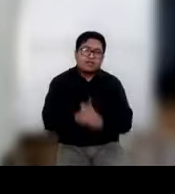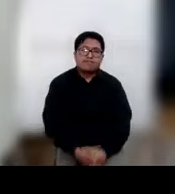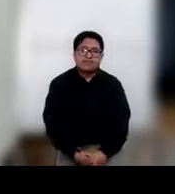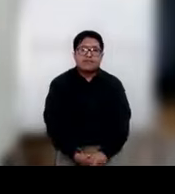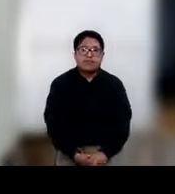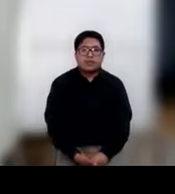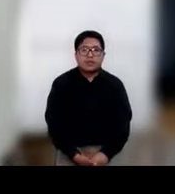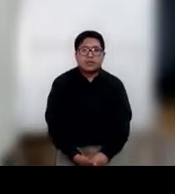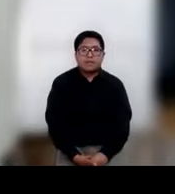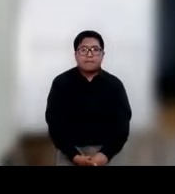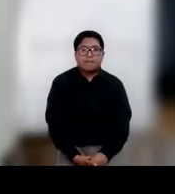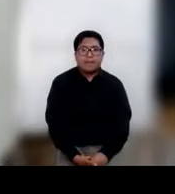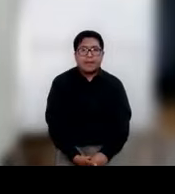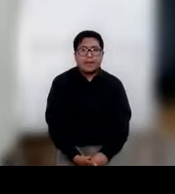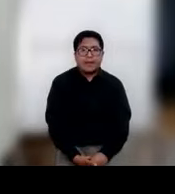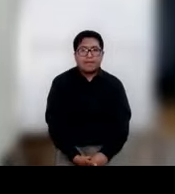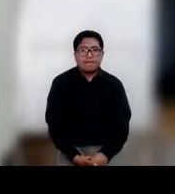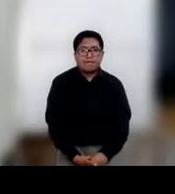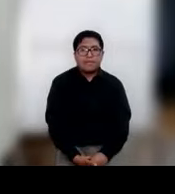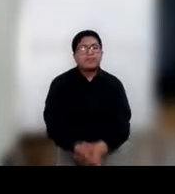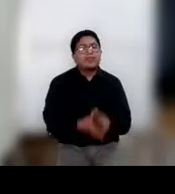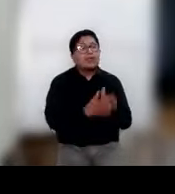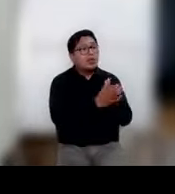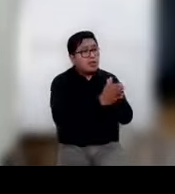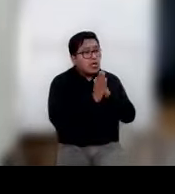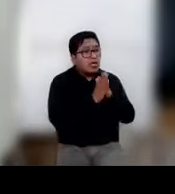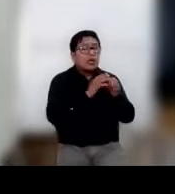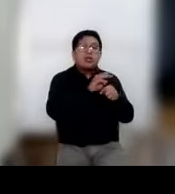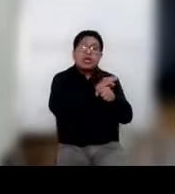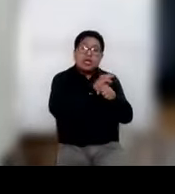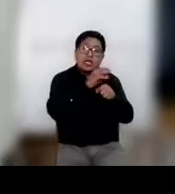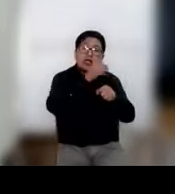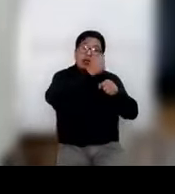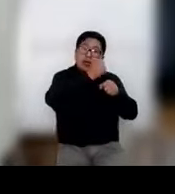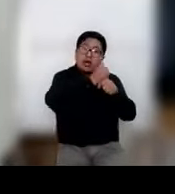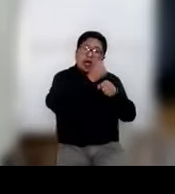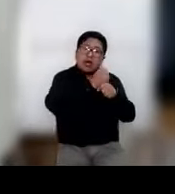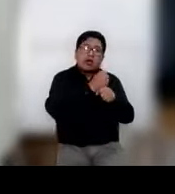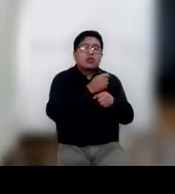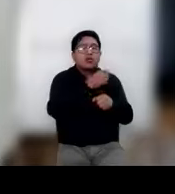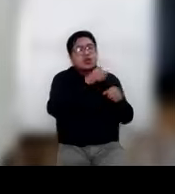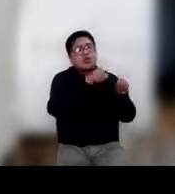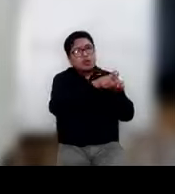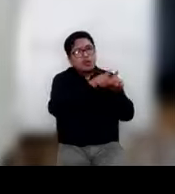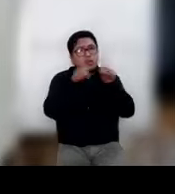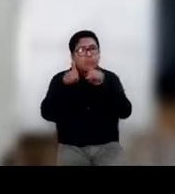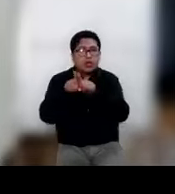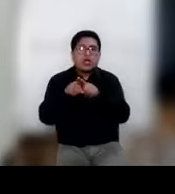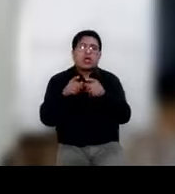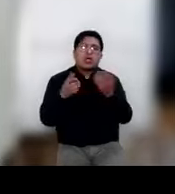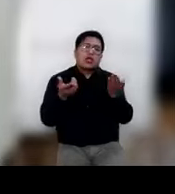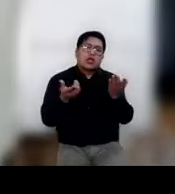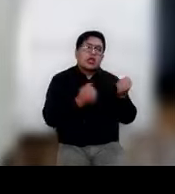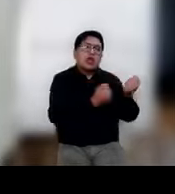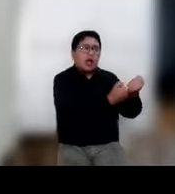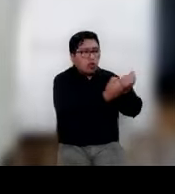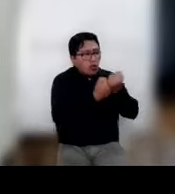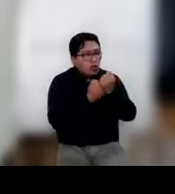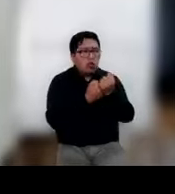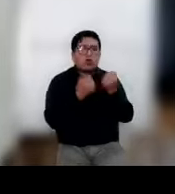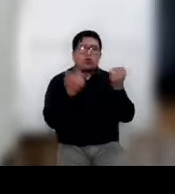todo esto y pedirle a la ministra de trabajo pues también se sume está este apoyo a este trabajo de